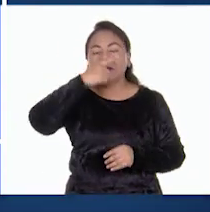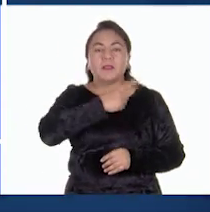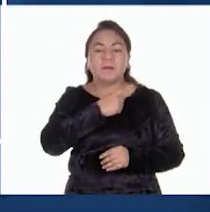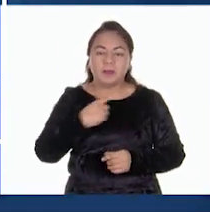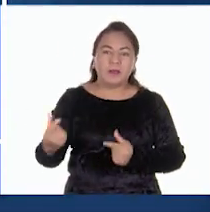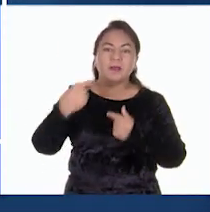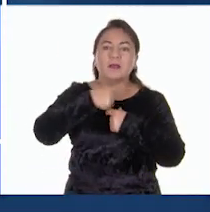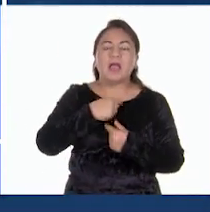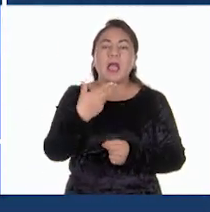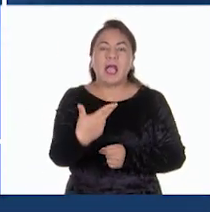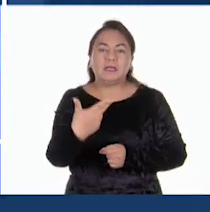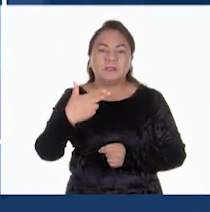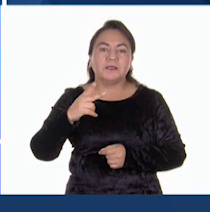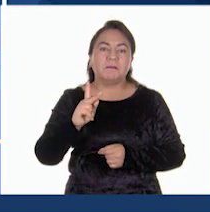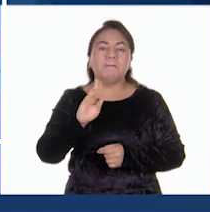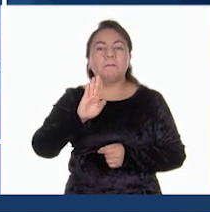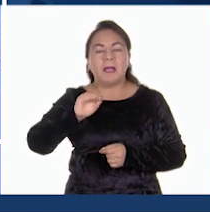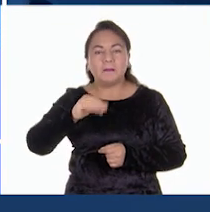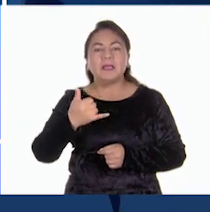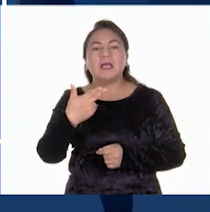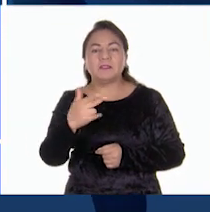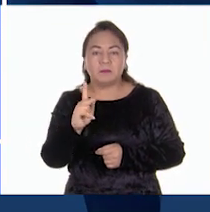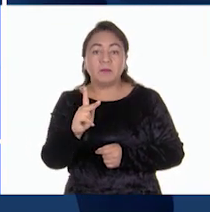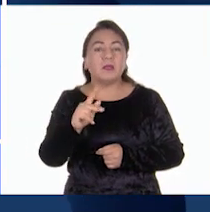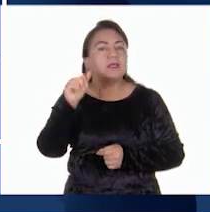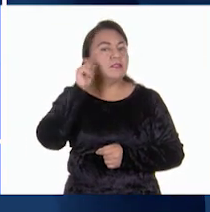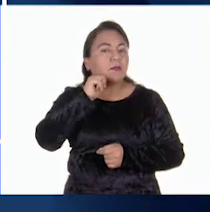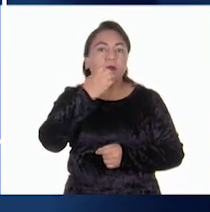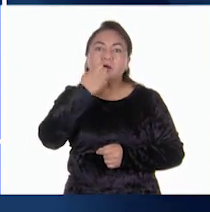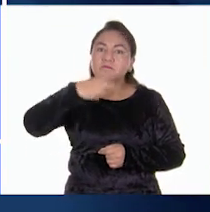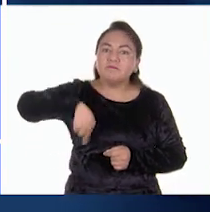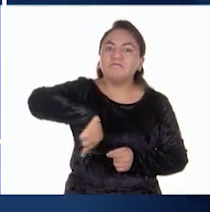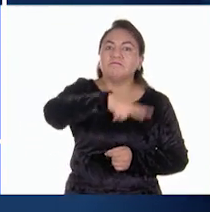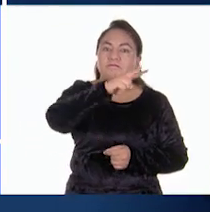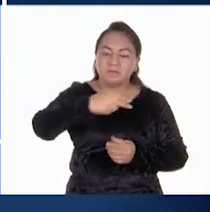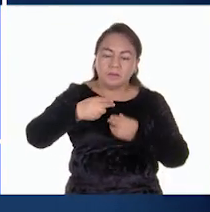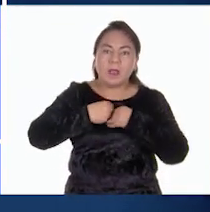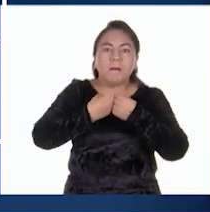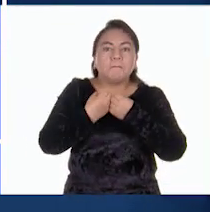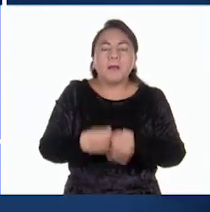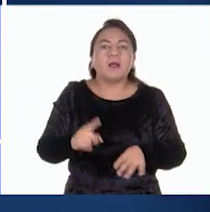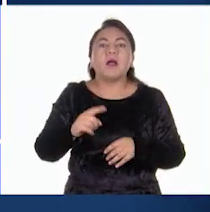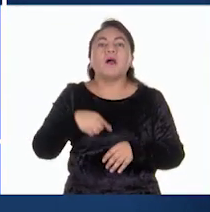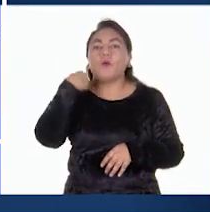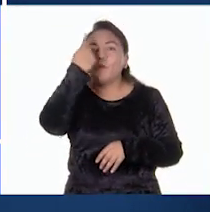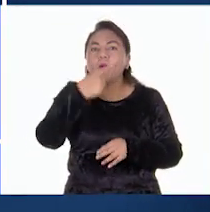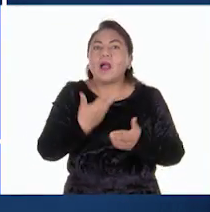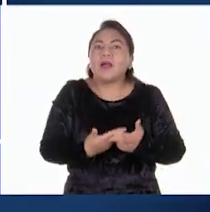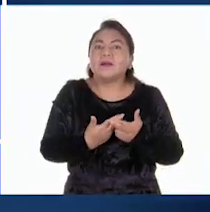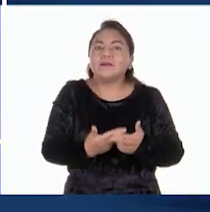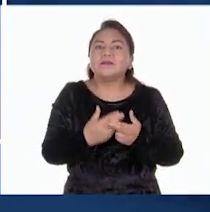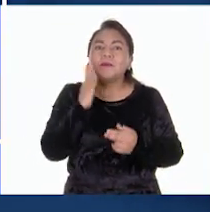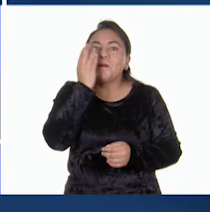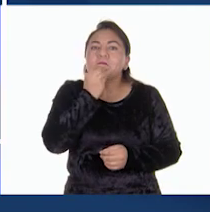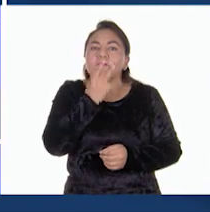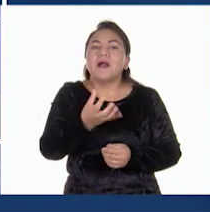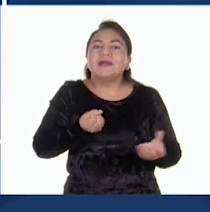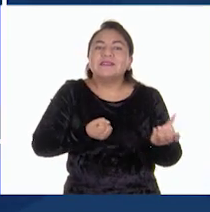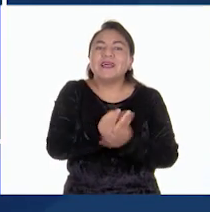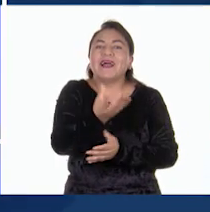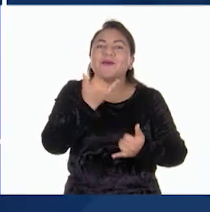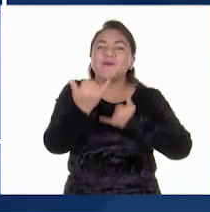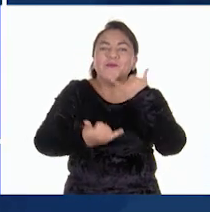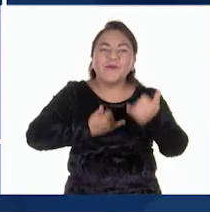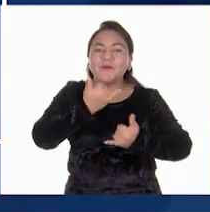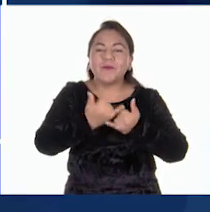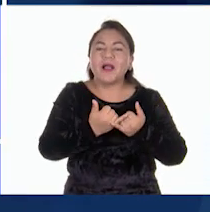HP. Es importante que lo lleven siempre a la escuela para que no se pierdan las horas preciosas del recreo de las que ellos